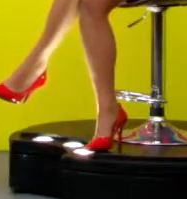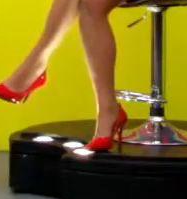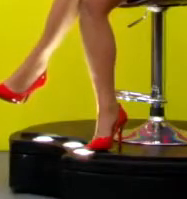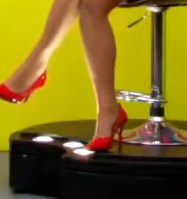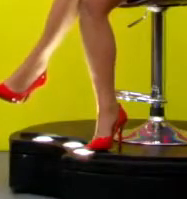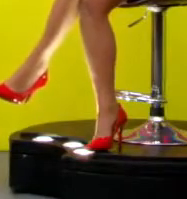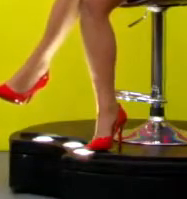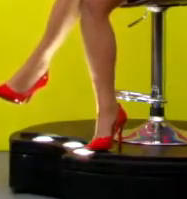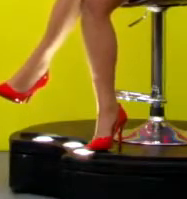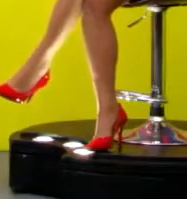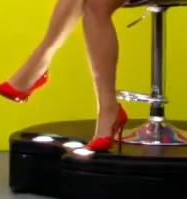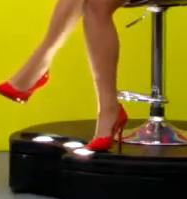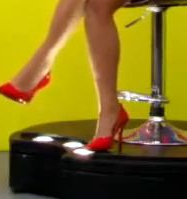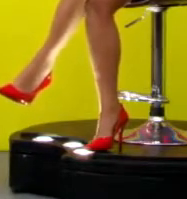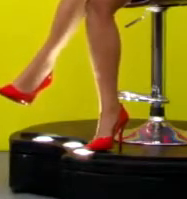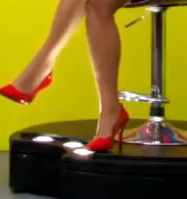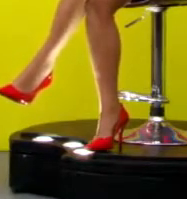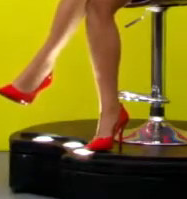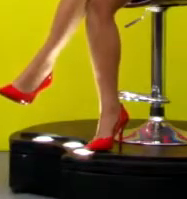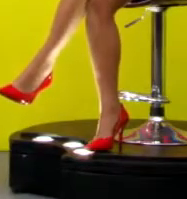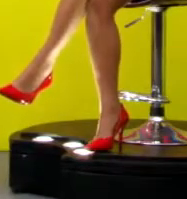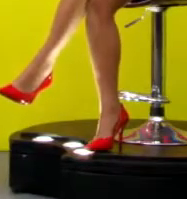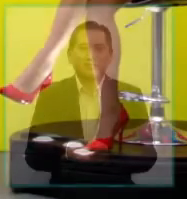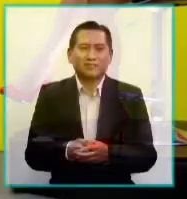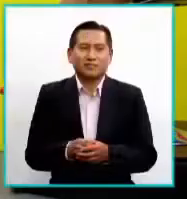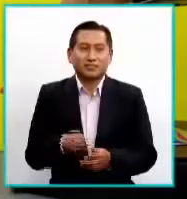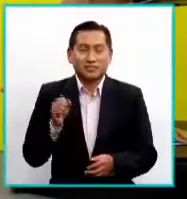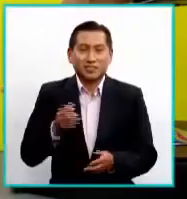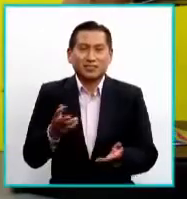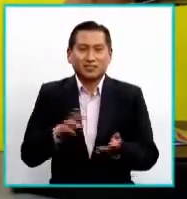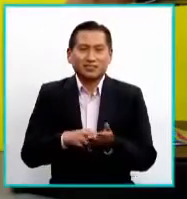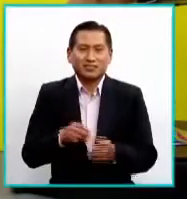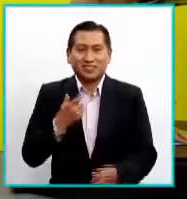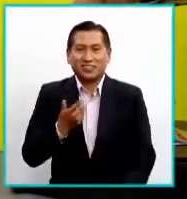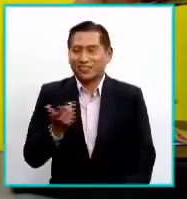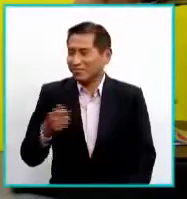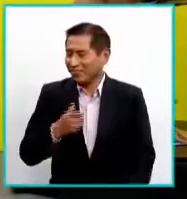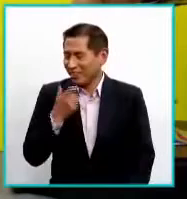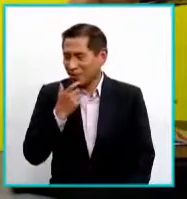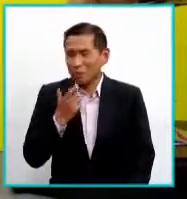¡Qué lindo! Eso es Carla, ¿no? Así dicen.